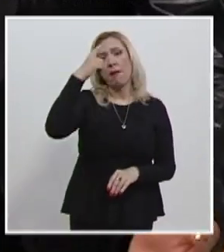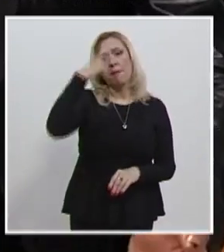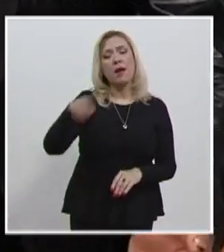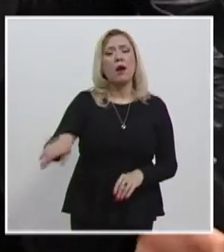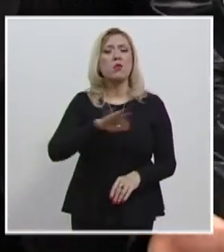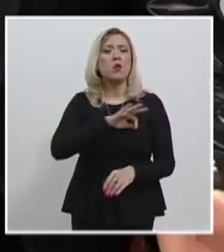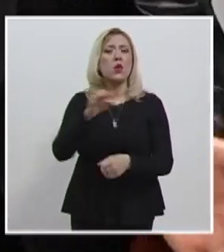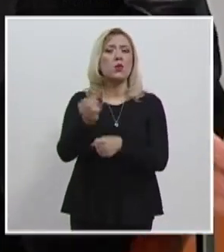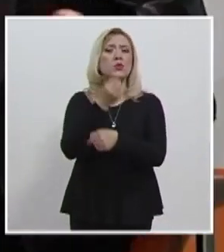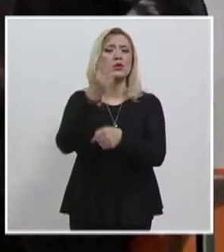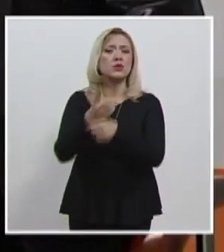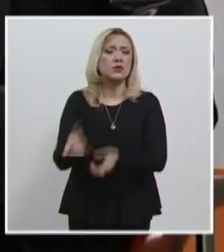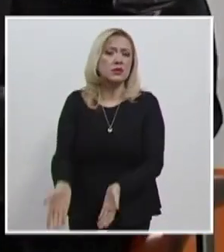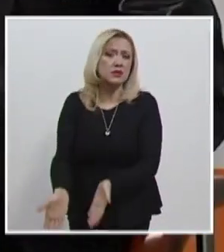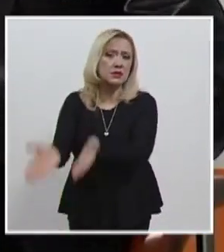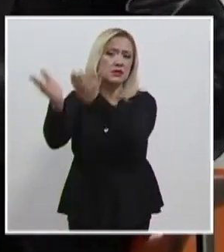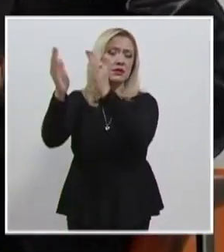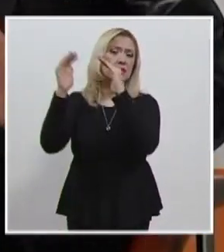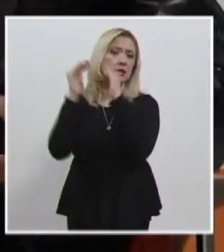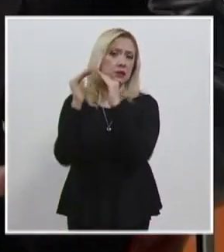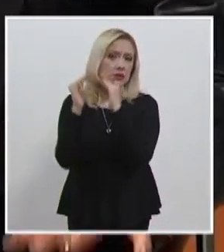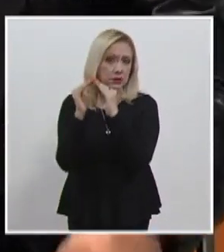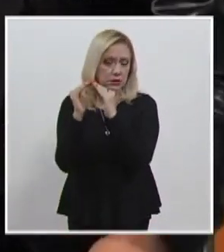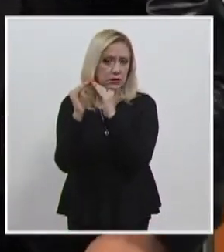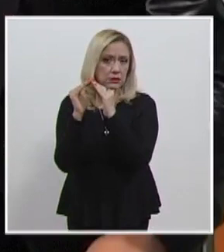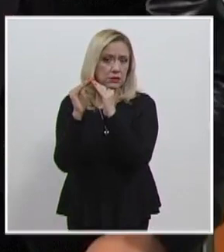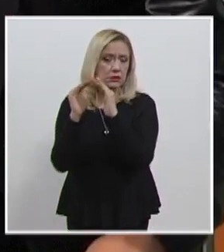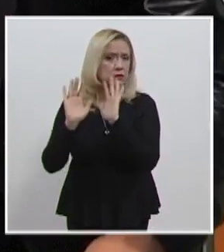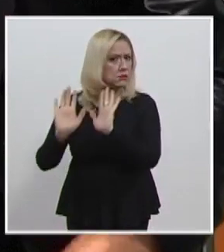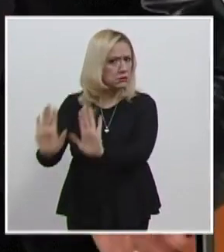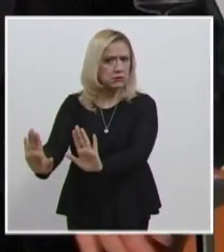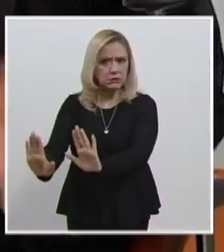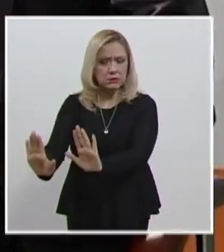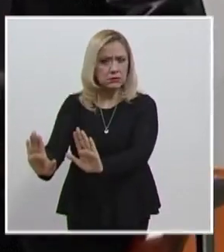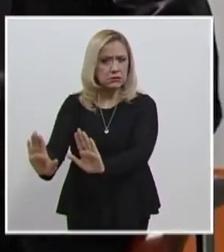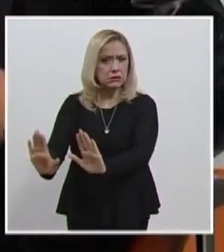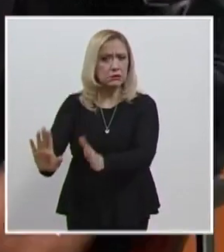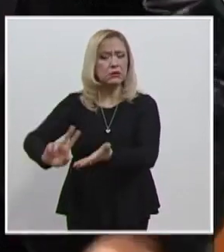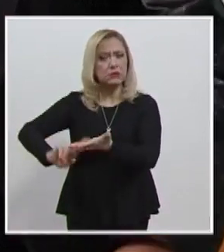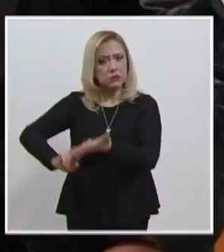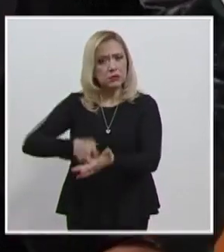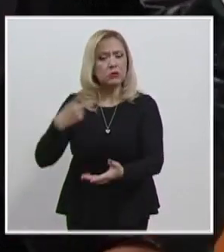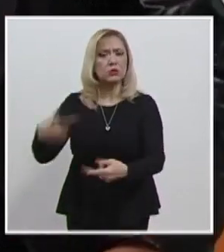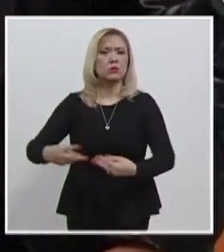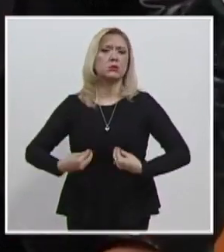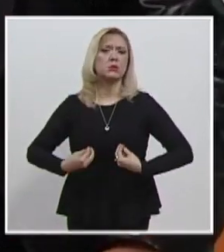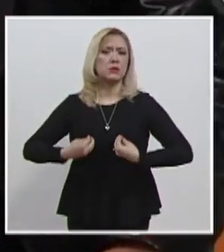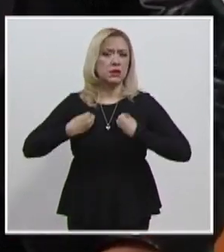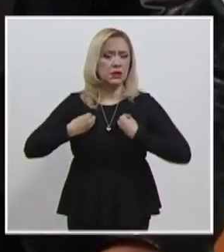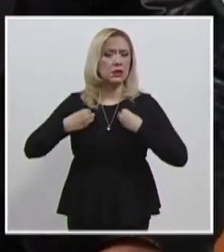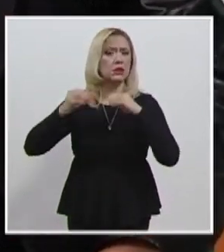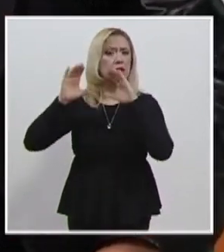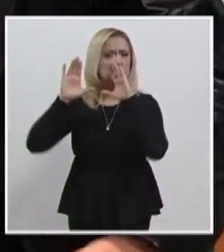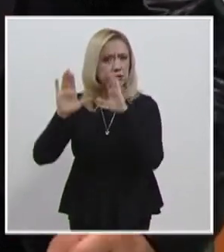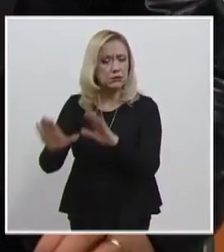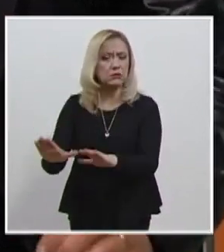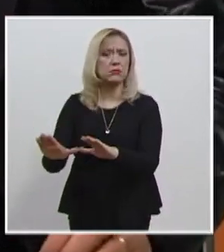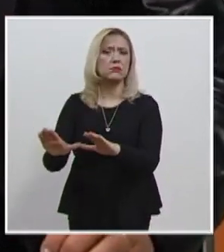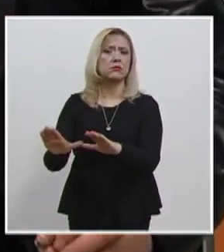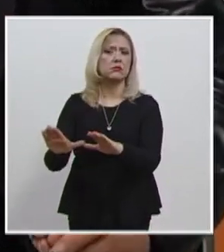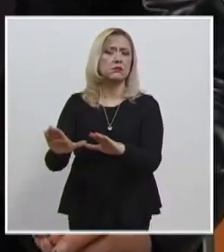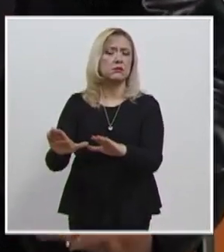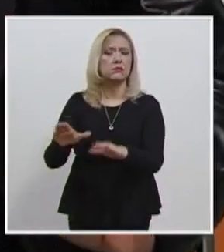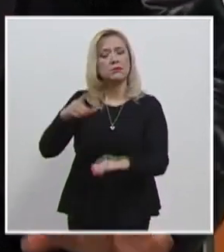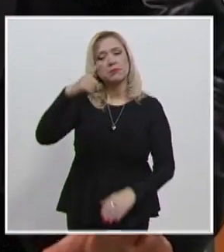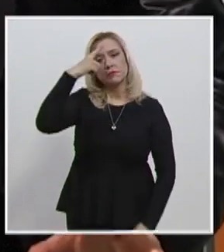oportunidad de salir afuera como si nada hubiera pasado y vuelvan a su núcleo familiar precisamente por ella